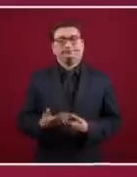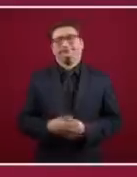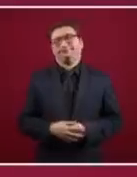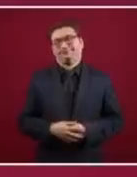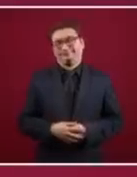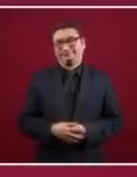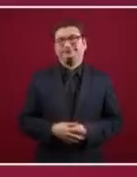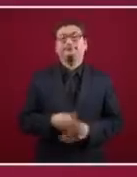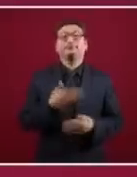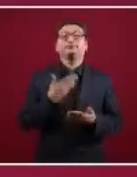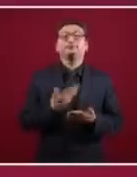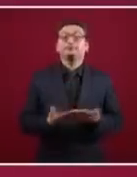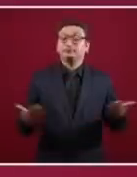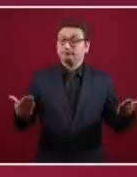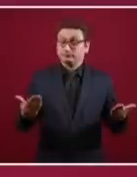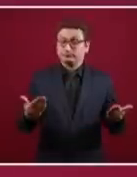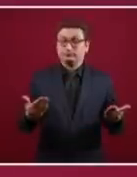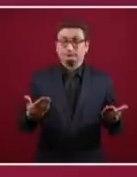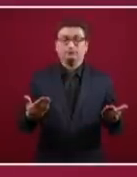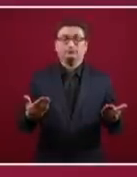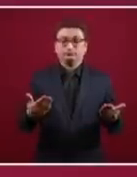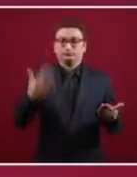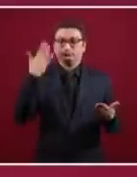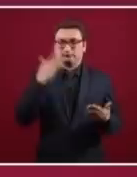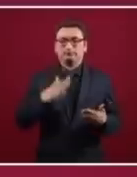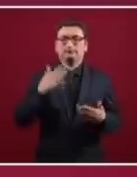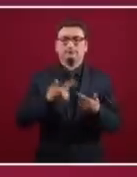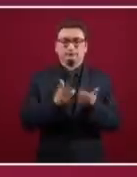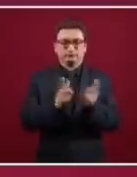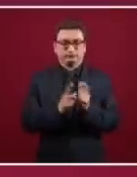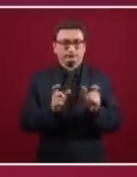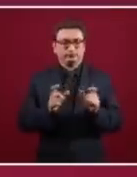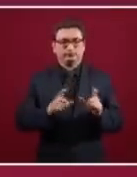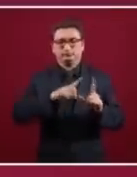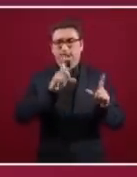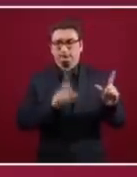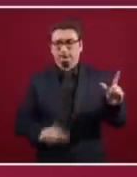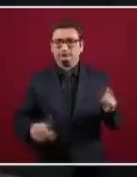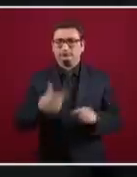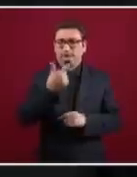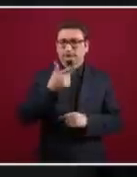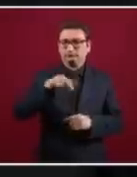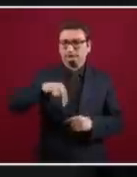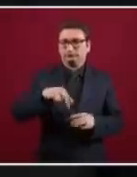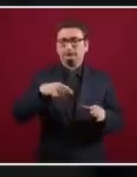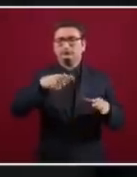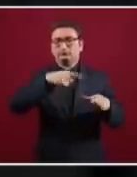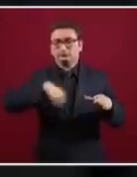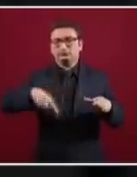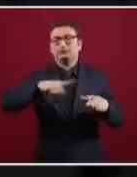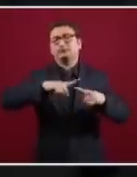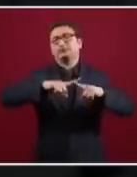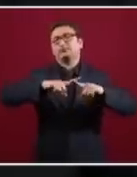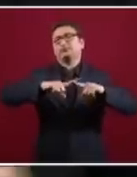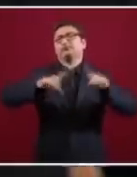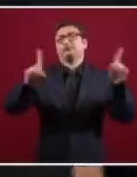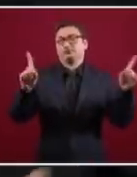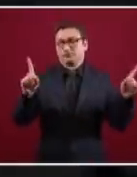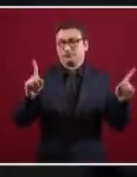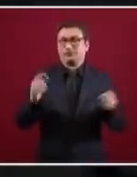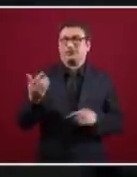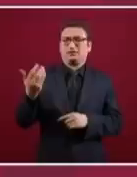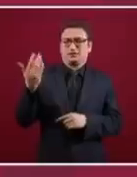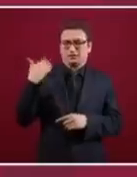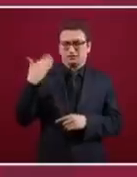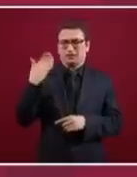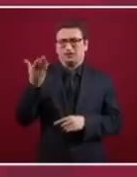ahora con la guardia nacional entonces es distinto como lo acaba de